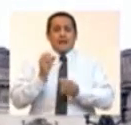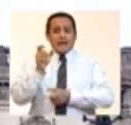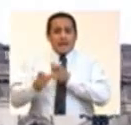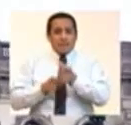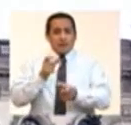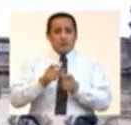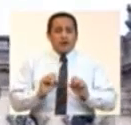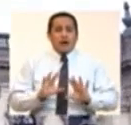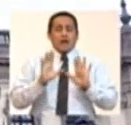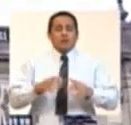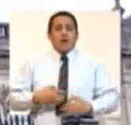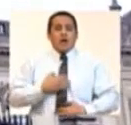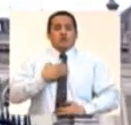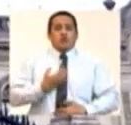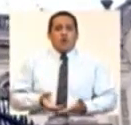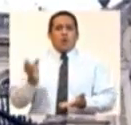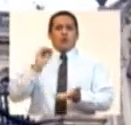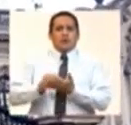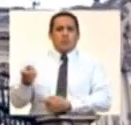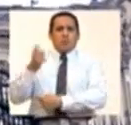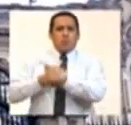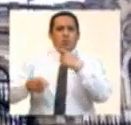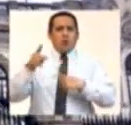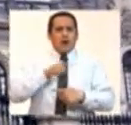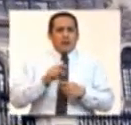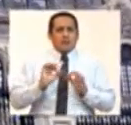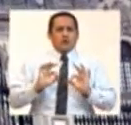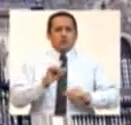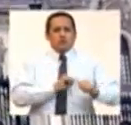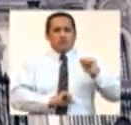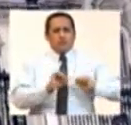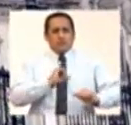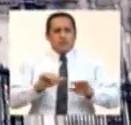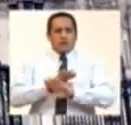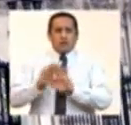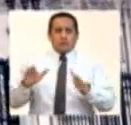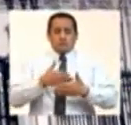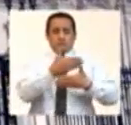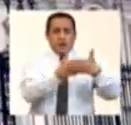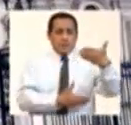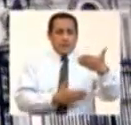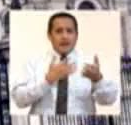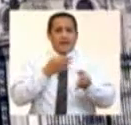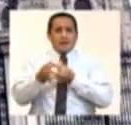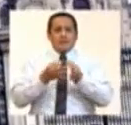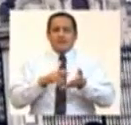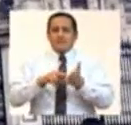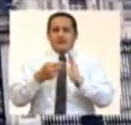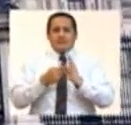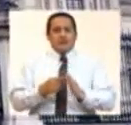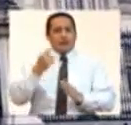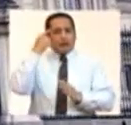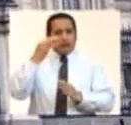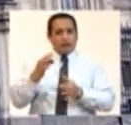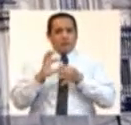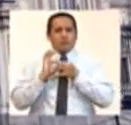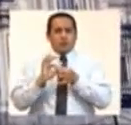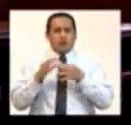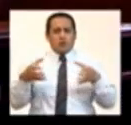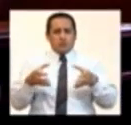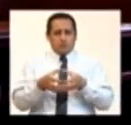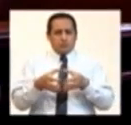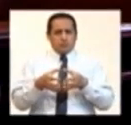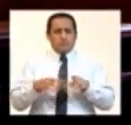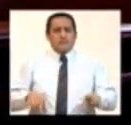sociedad pueda estar expuesta nuevamente al peligro, por lo que este fallo, recalcó, tiene carácter